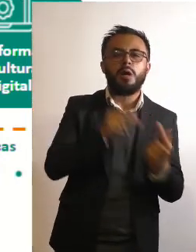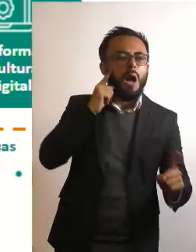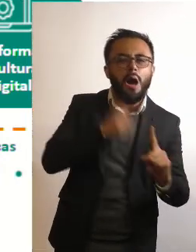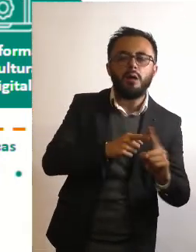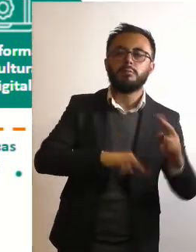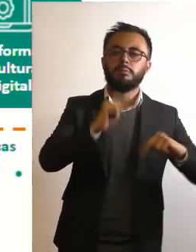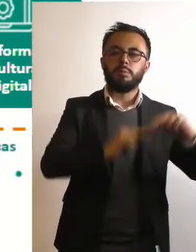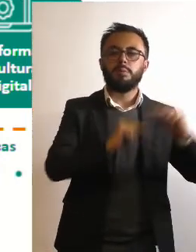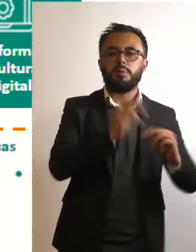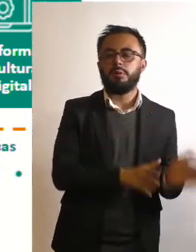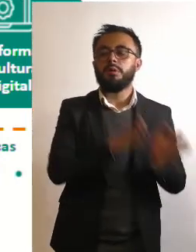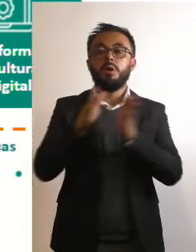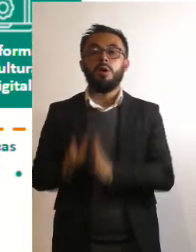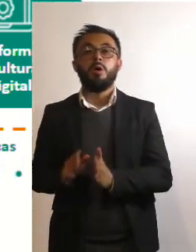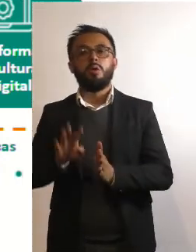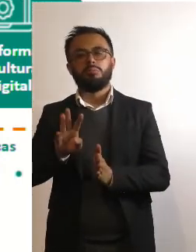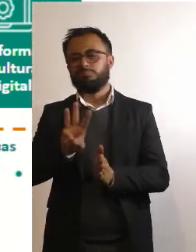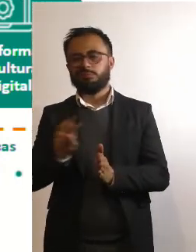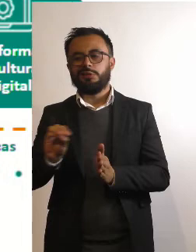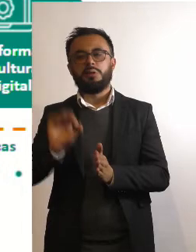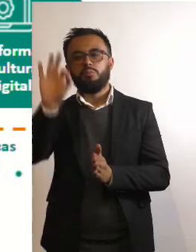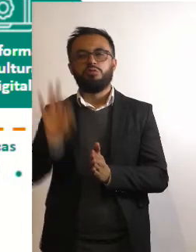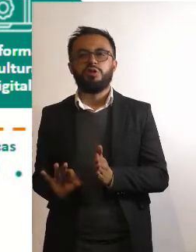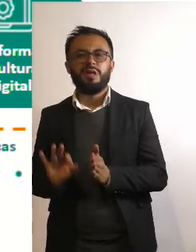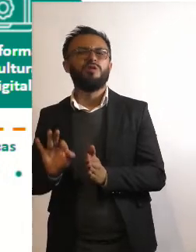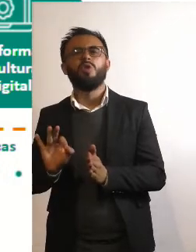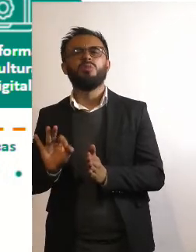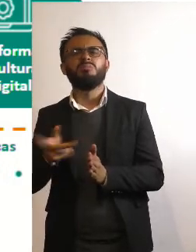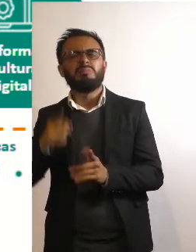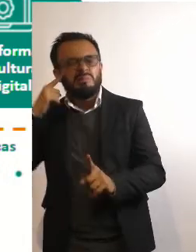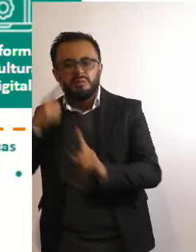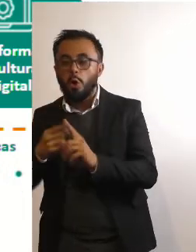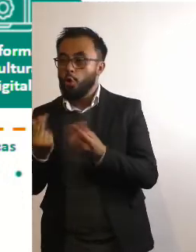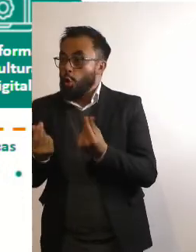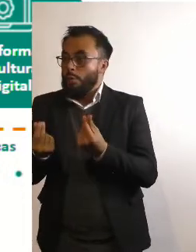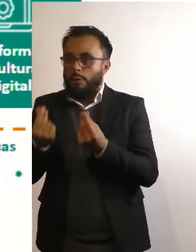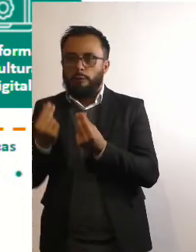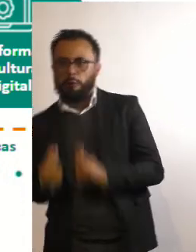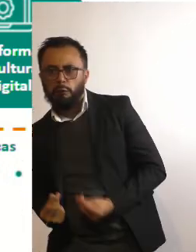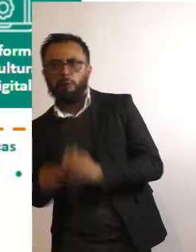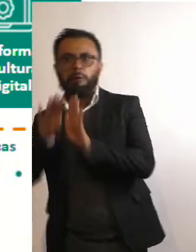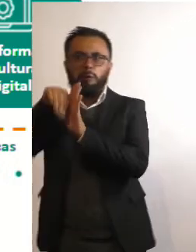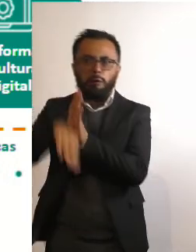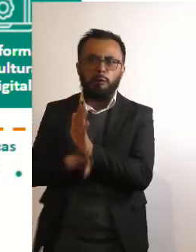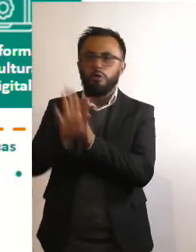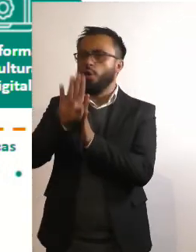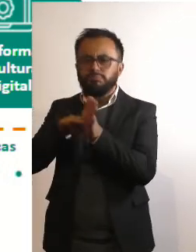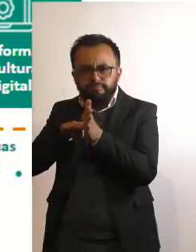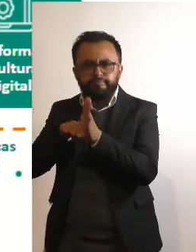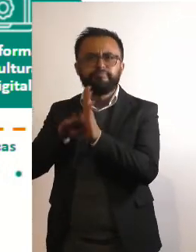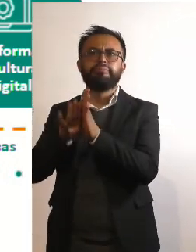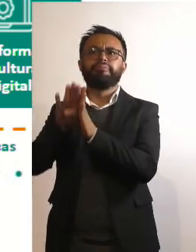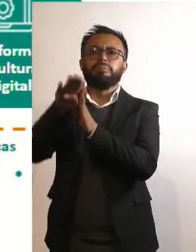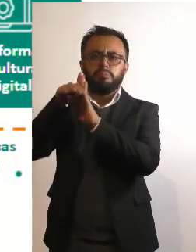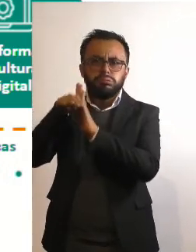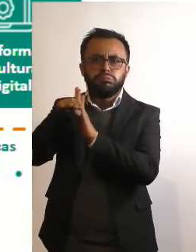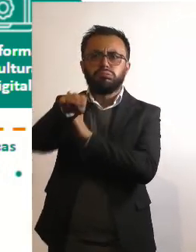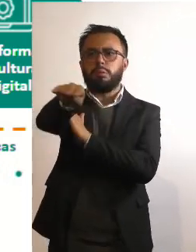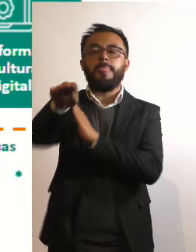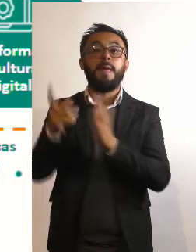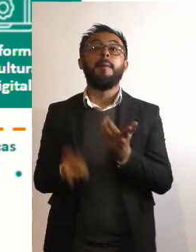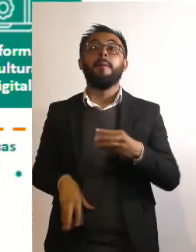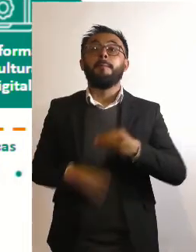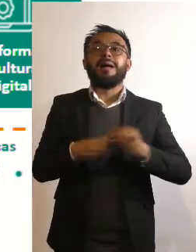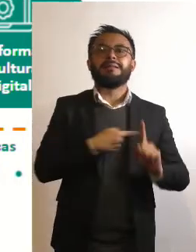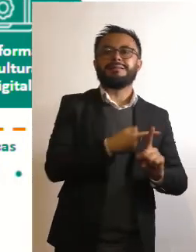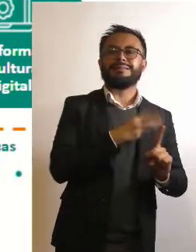transformación digital, 30% de estos de sostenibilidad financiera y un 30% de estos en consolidación del